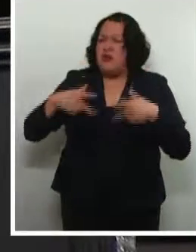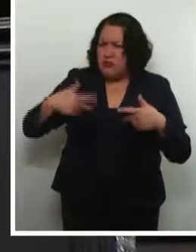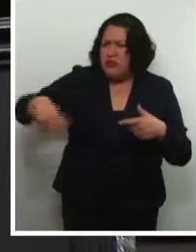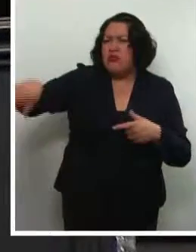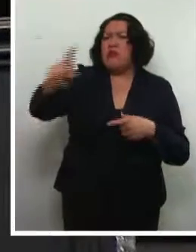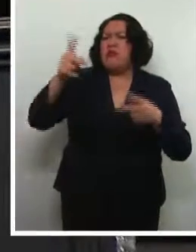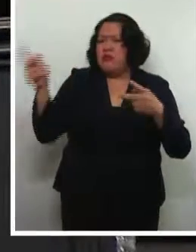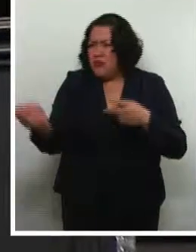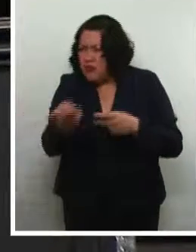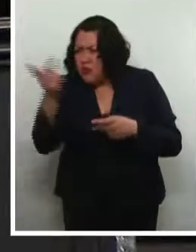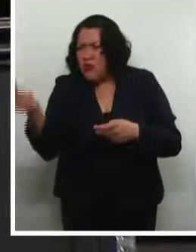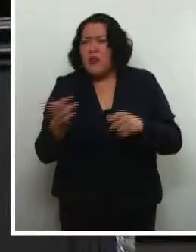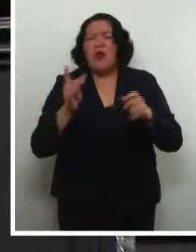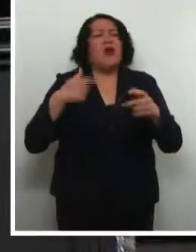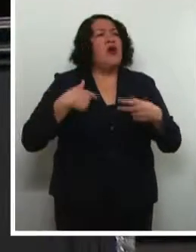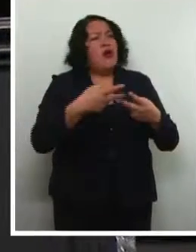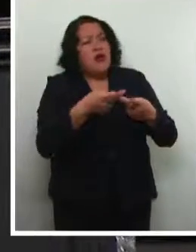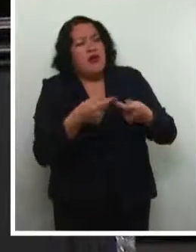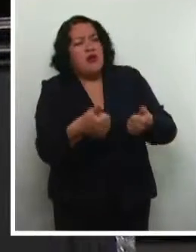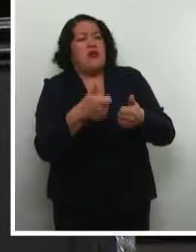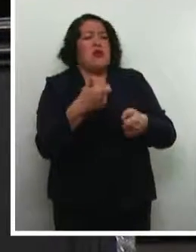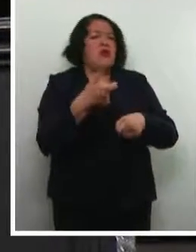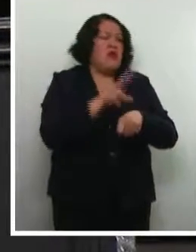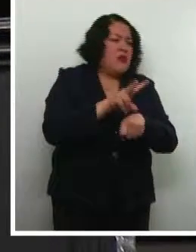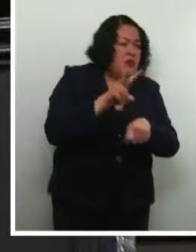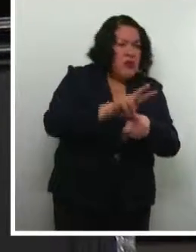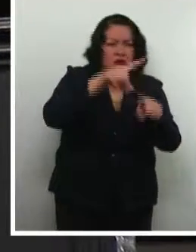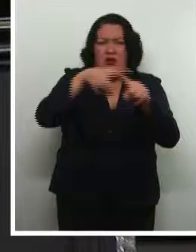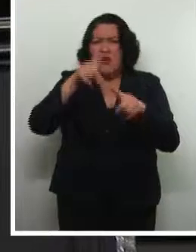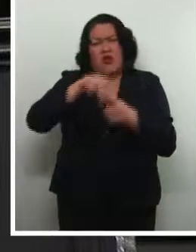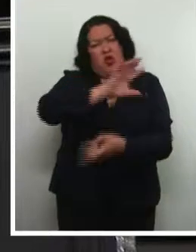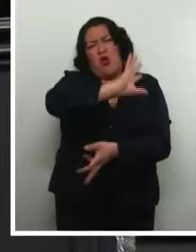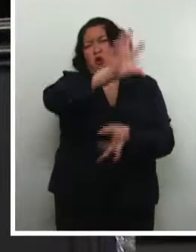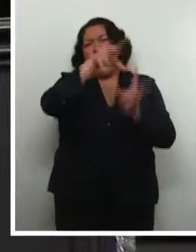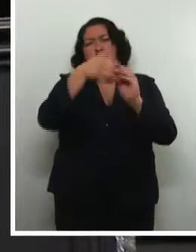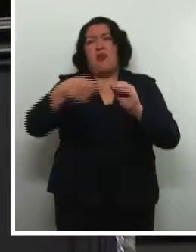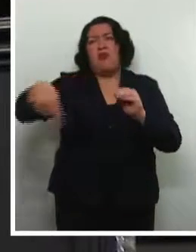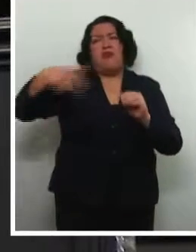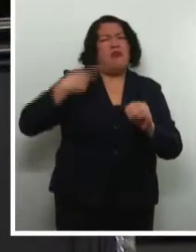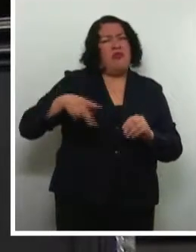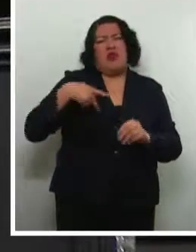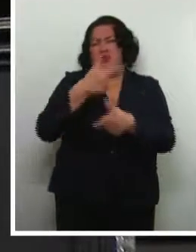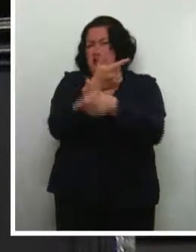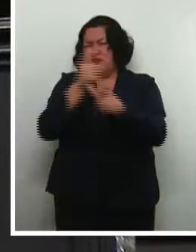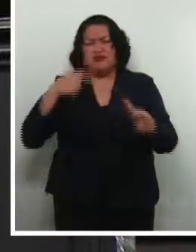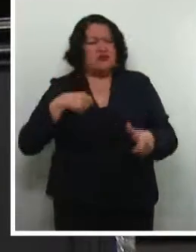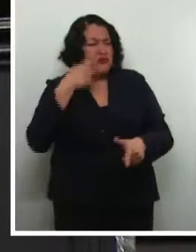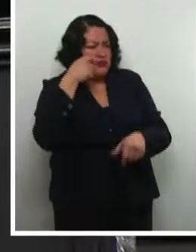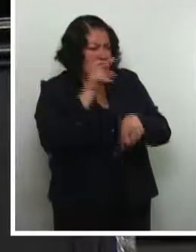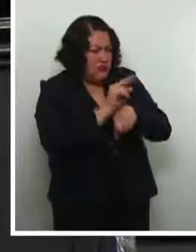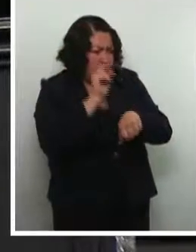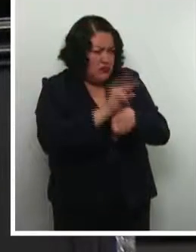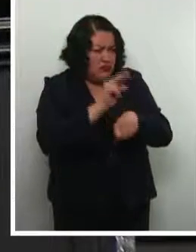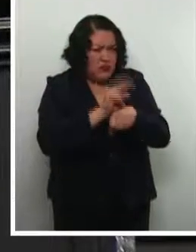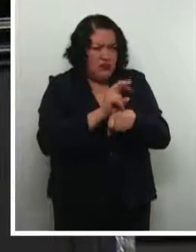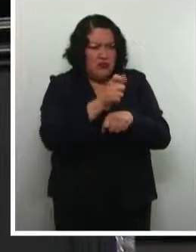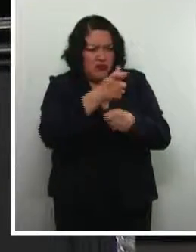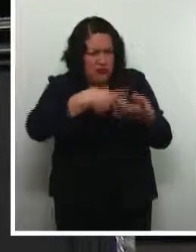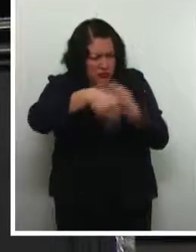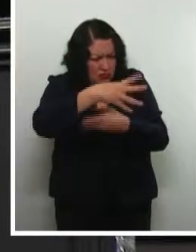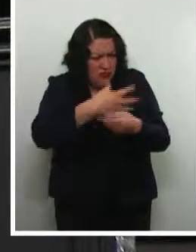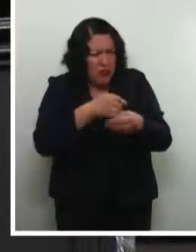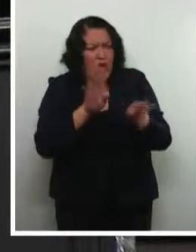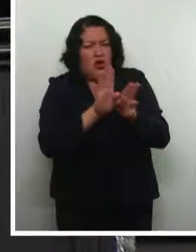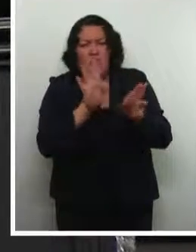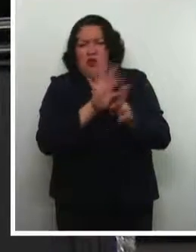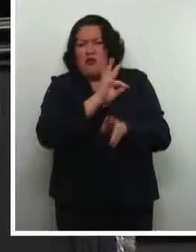la ejecución, en el control de todo el proceso, en la auditoría de todo el